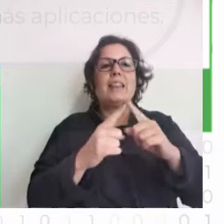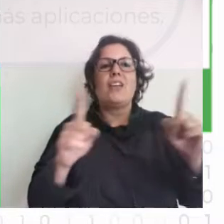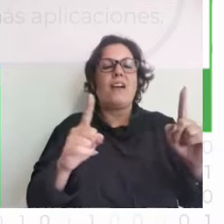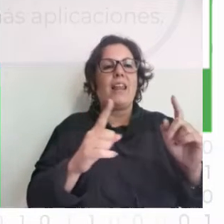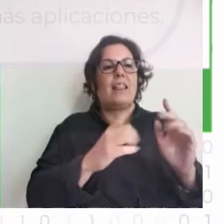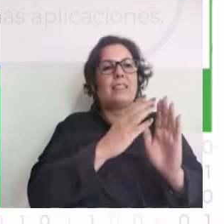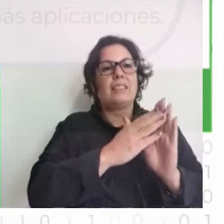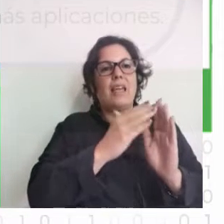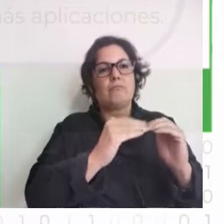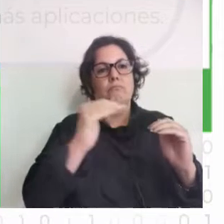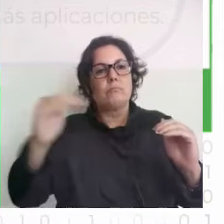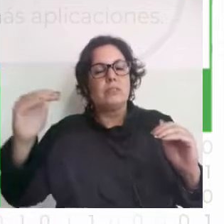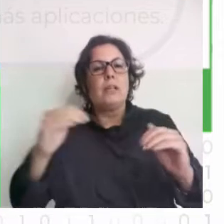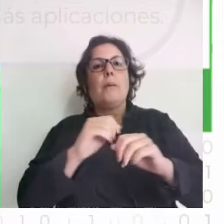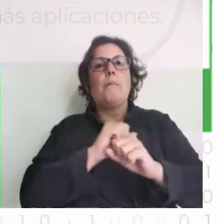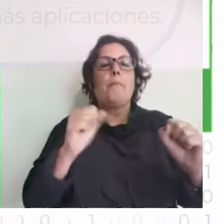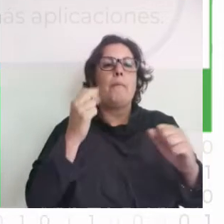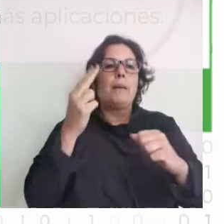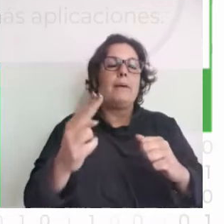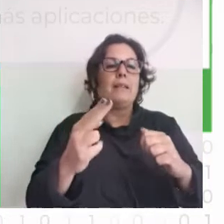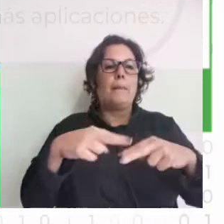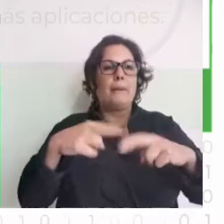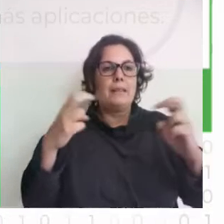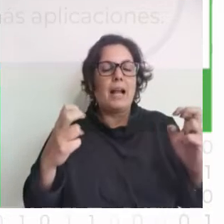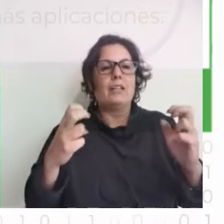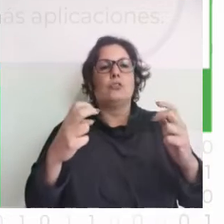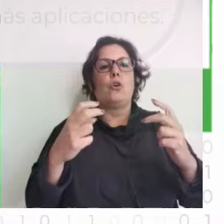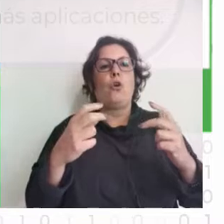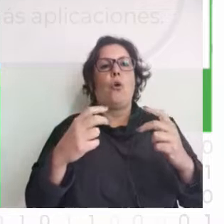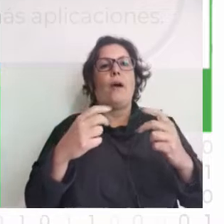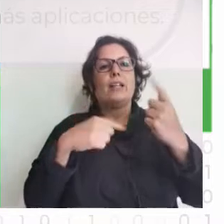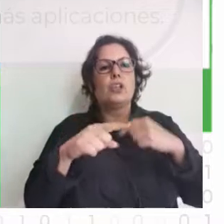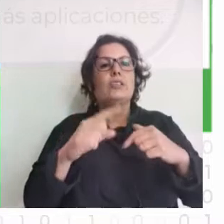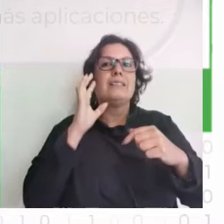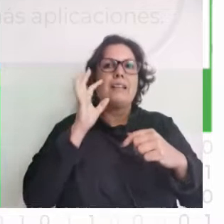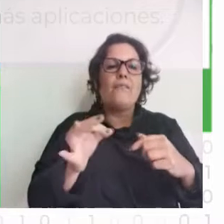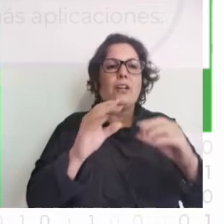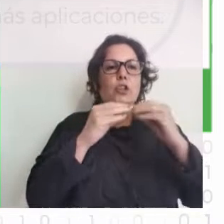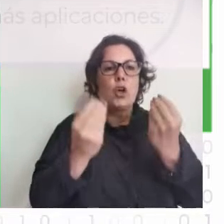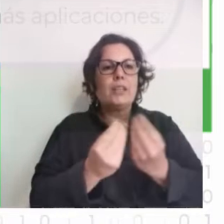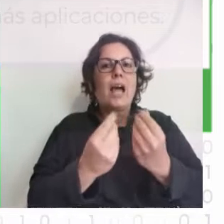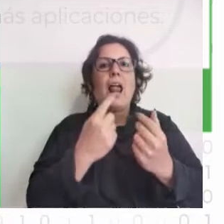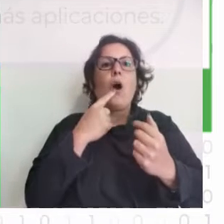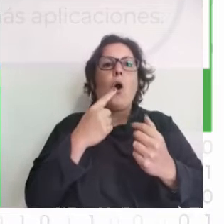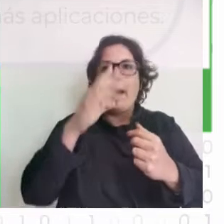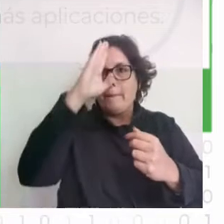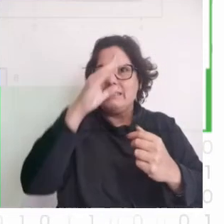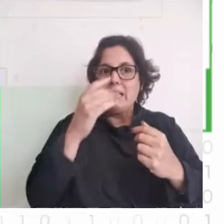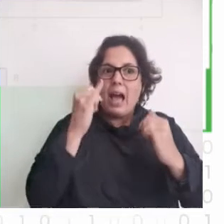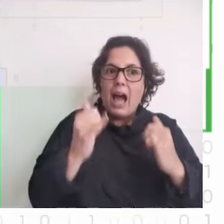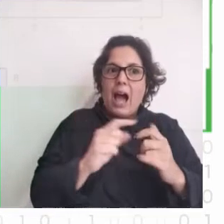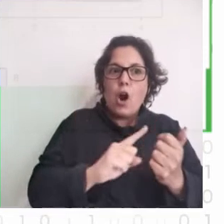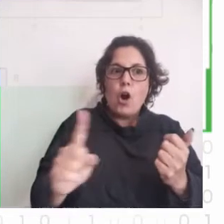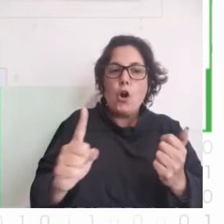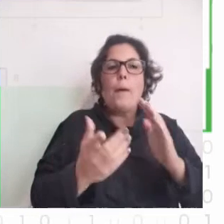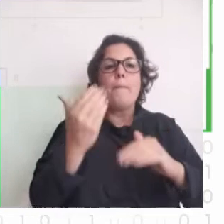y permite la investigación educativa, realizar estudios longitudinales que son muy potentes, obtener medidas de ganancias de aprendizaje entre 2 o más